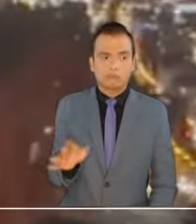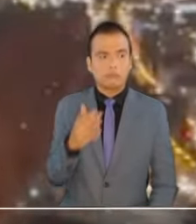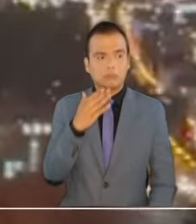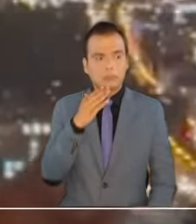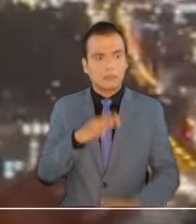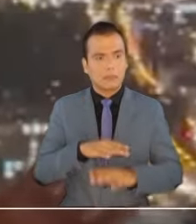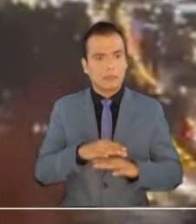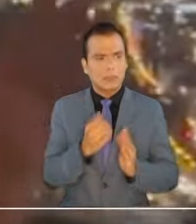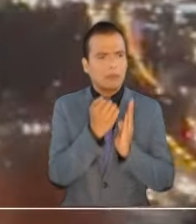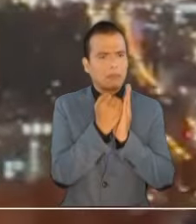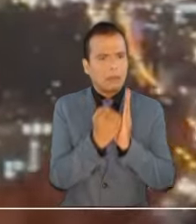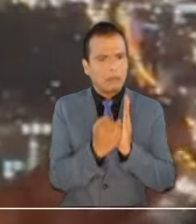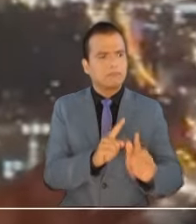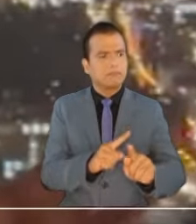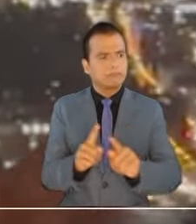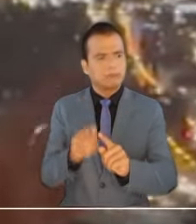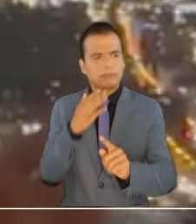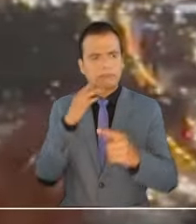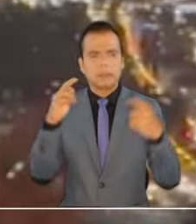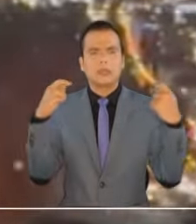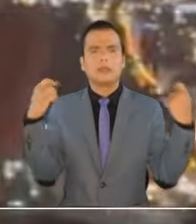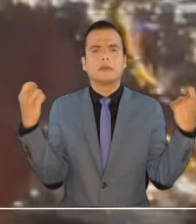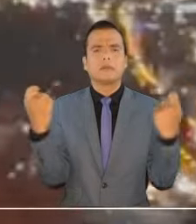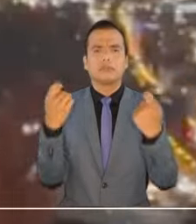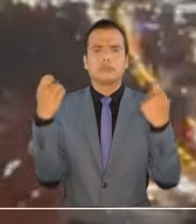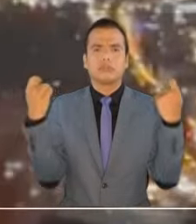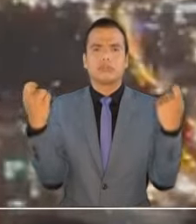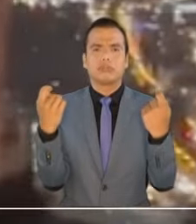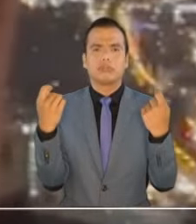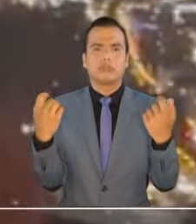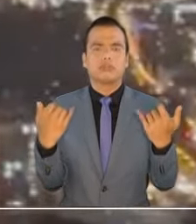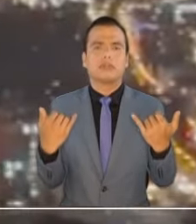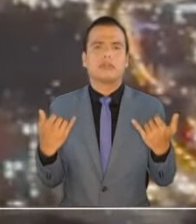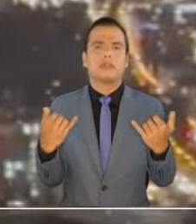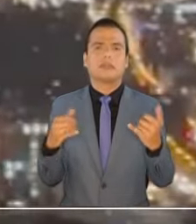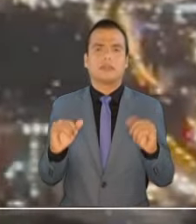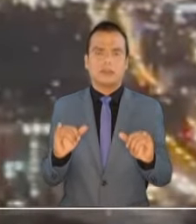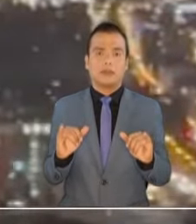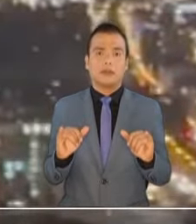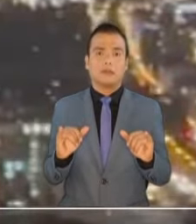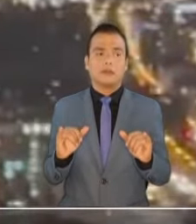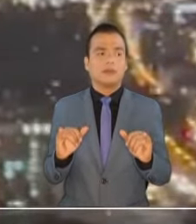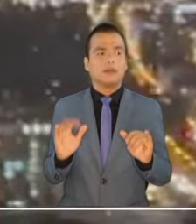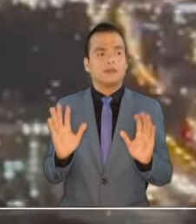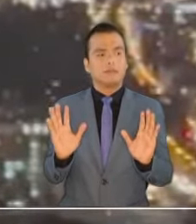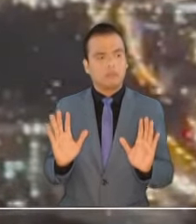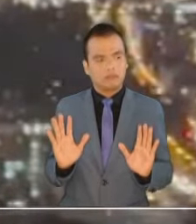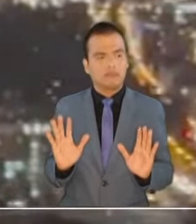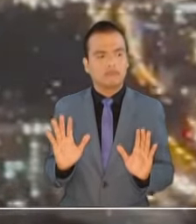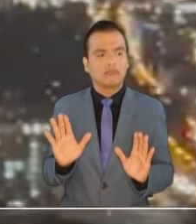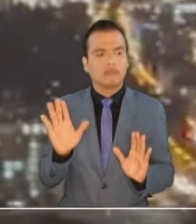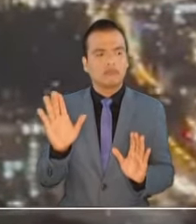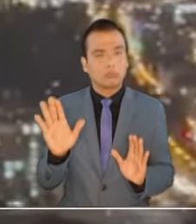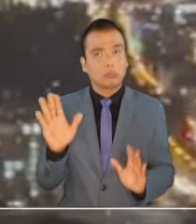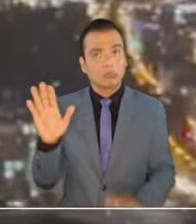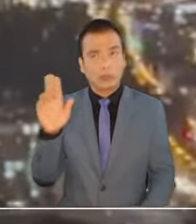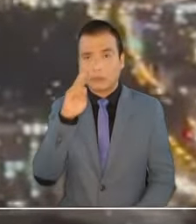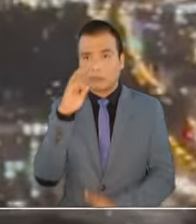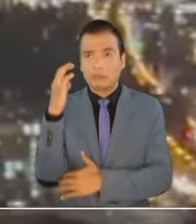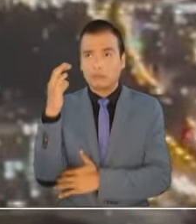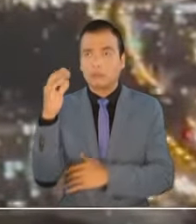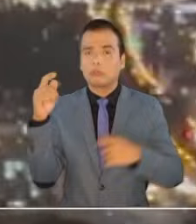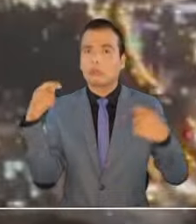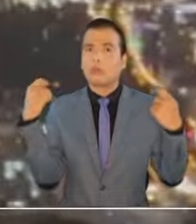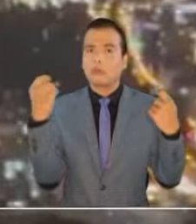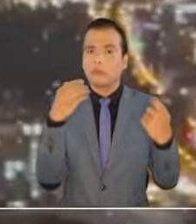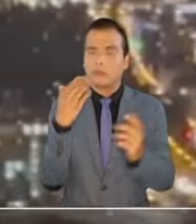los vehículos híbridos el año pasado pesaban un 14% del total de las ventas en Colombia. Este año 2024 ya